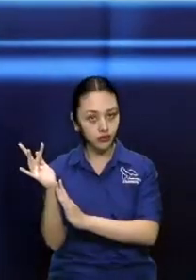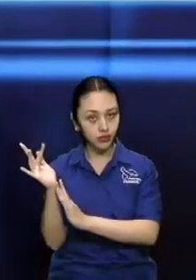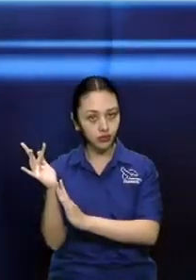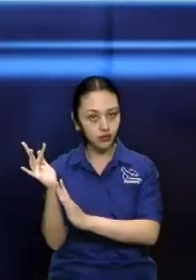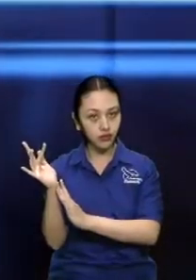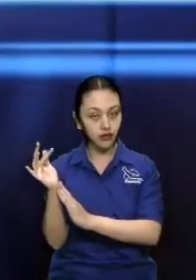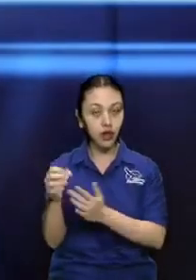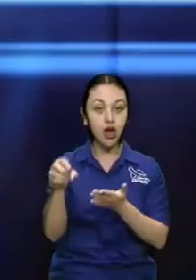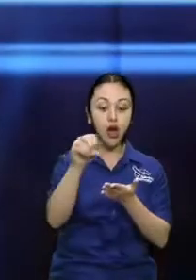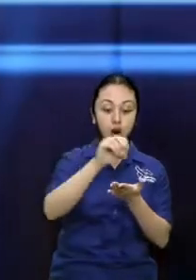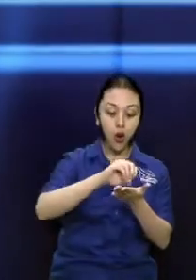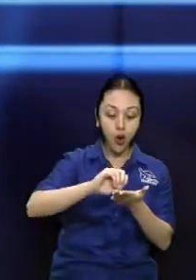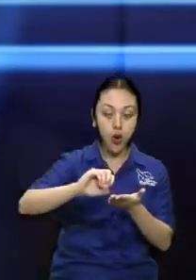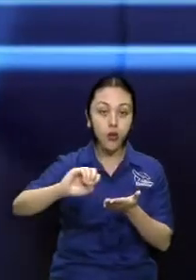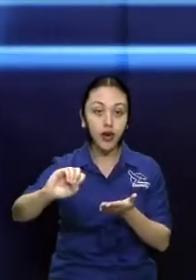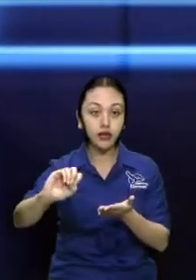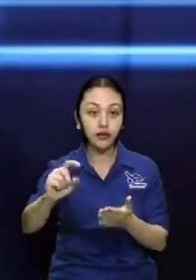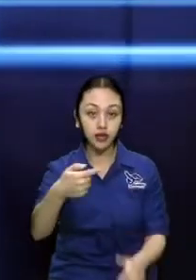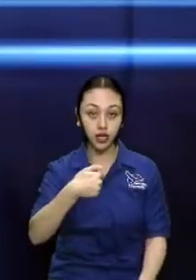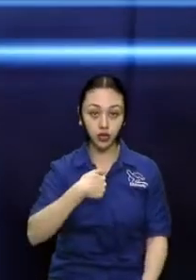Las obras que yo hago,